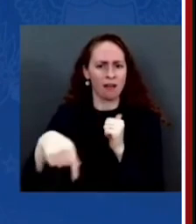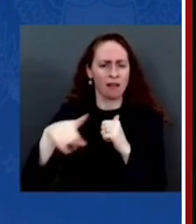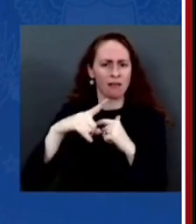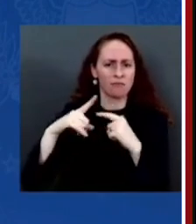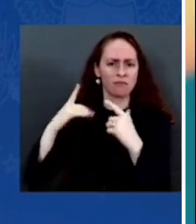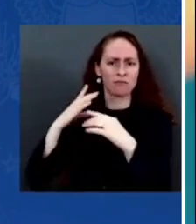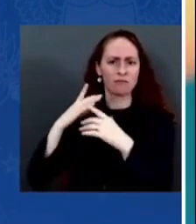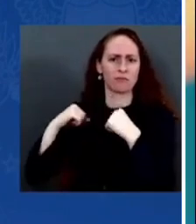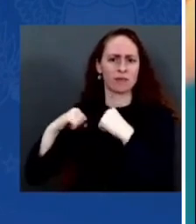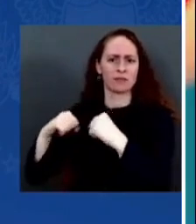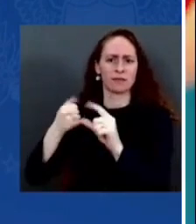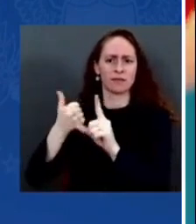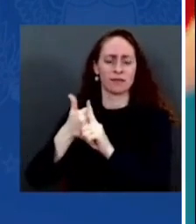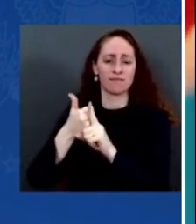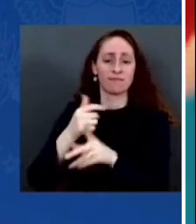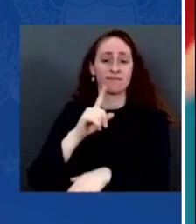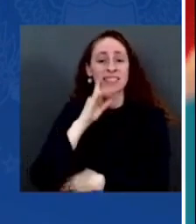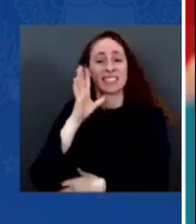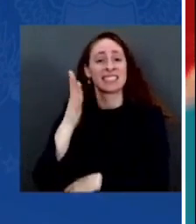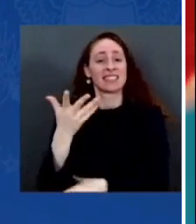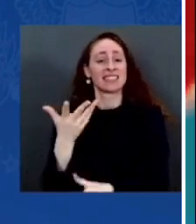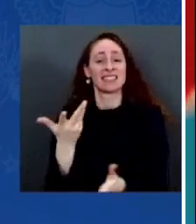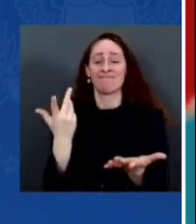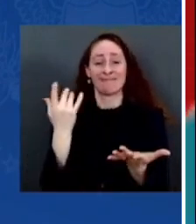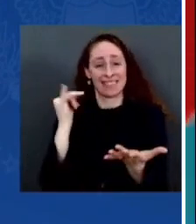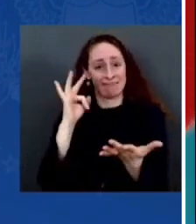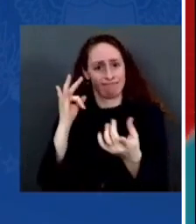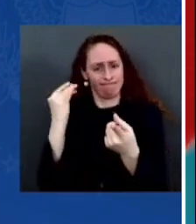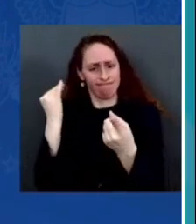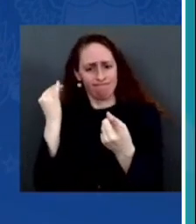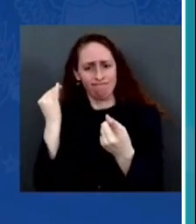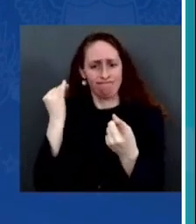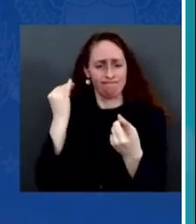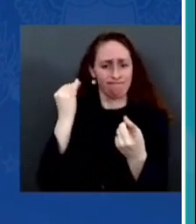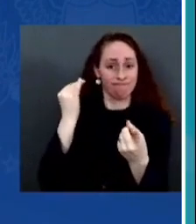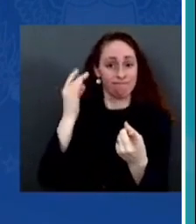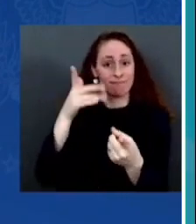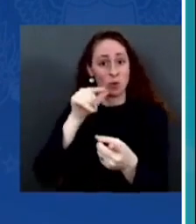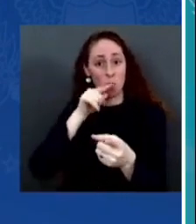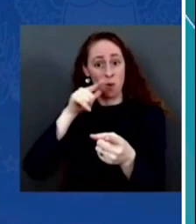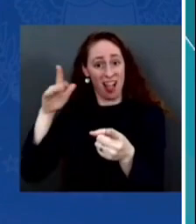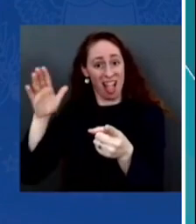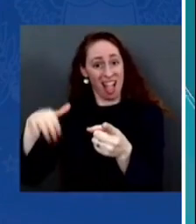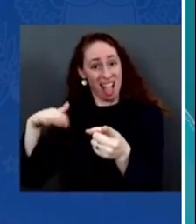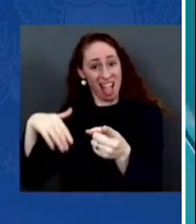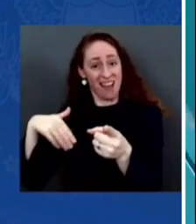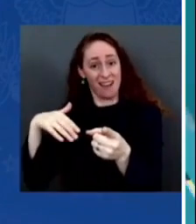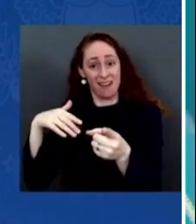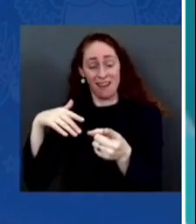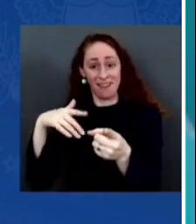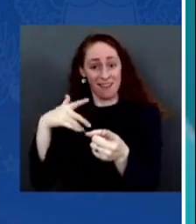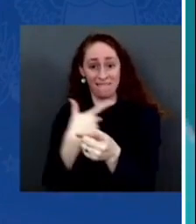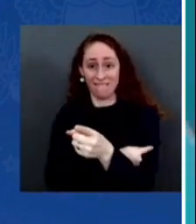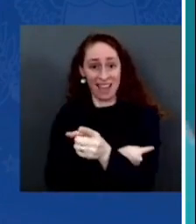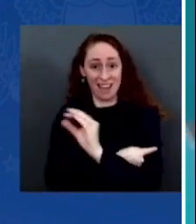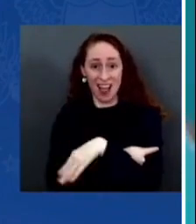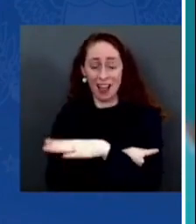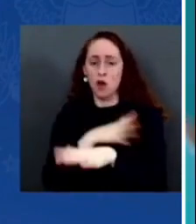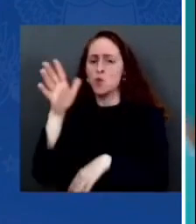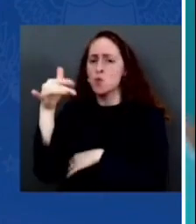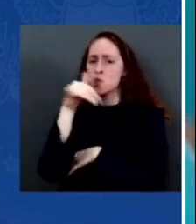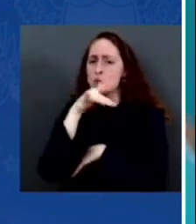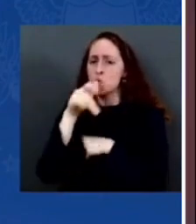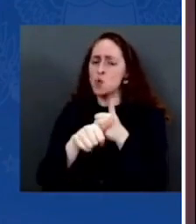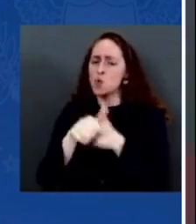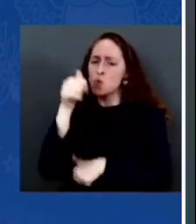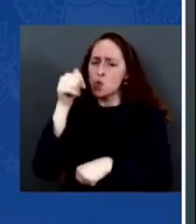nuevos casos en Estados Unidos ya son variante Omicron. Pues bien, este día el presidente Joe Biden anunció una serie de